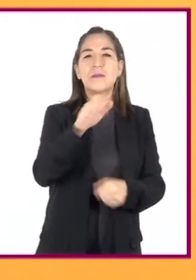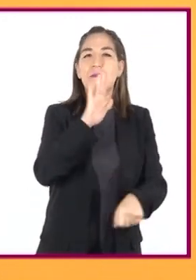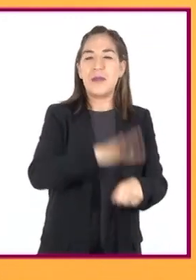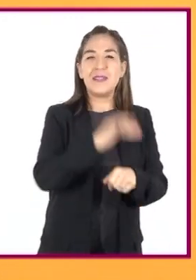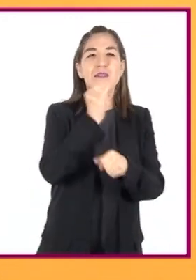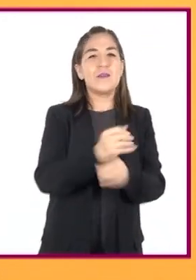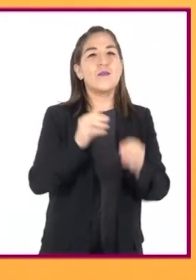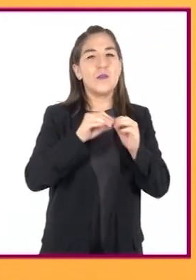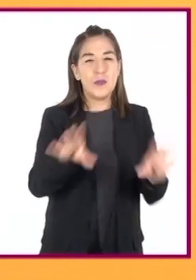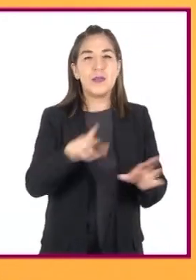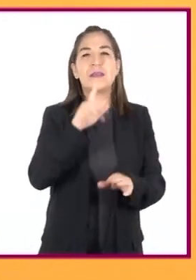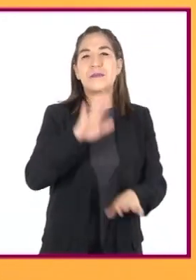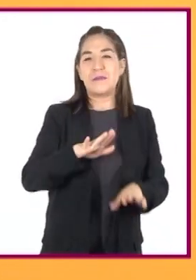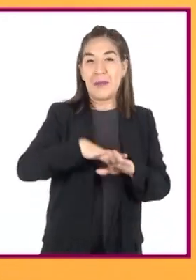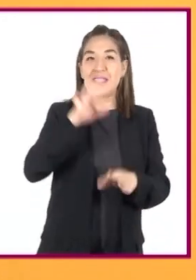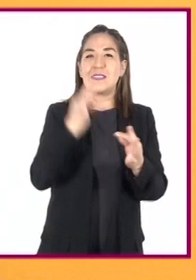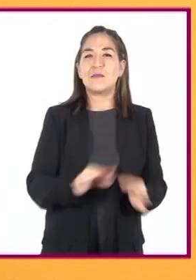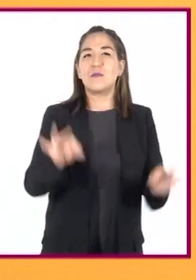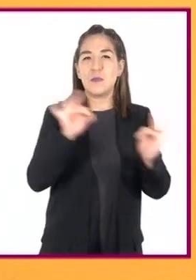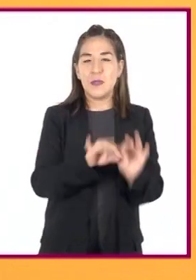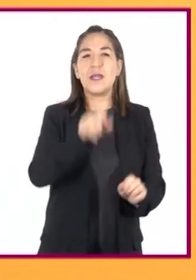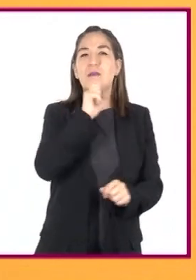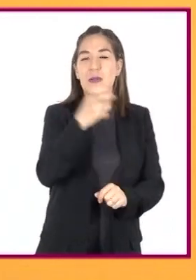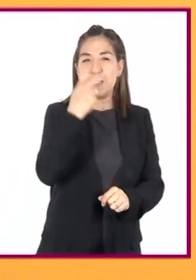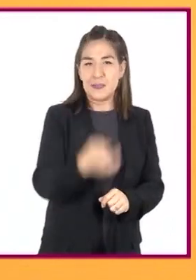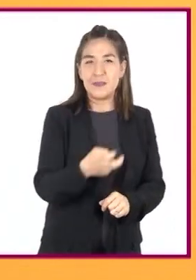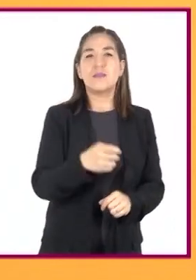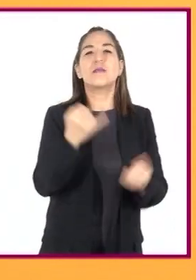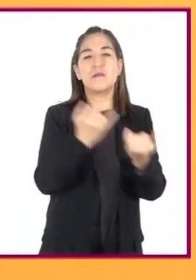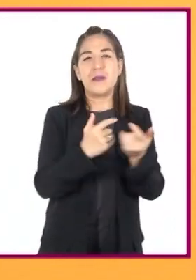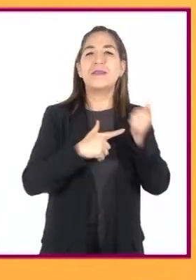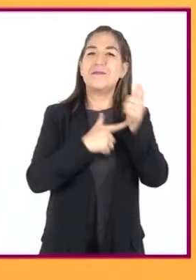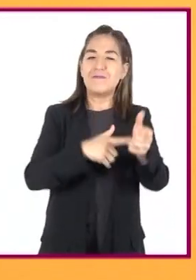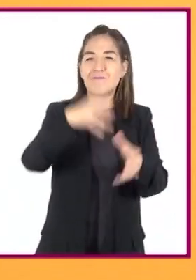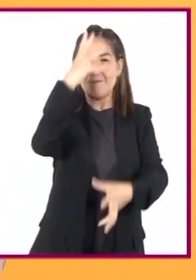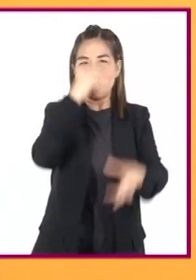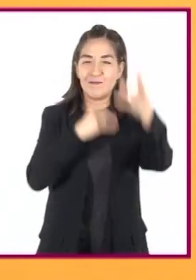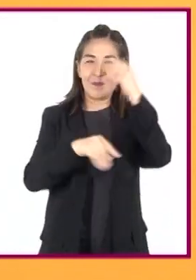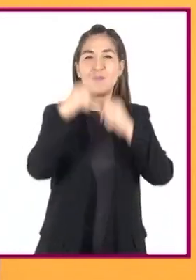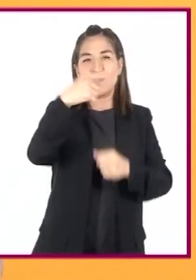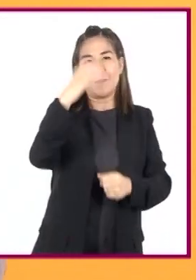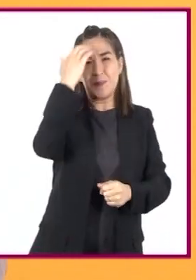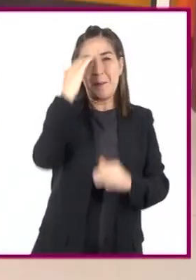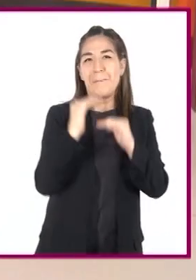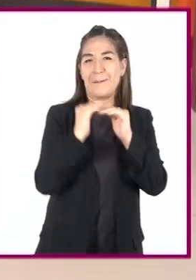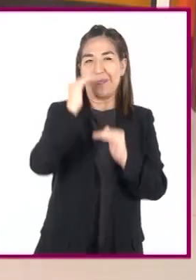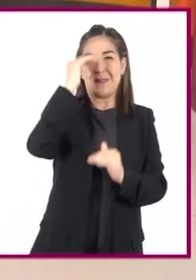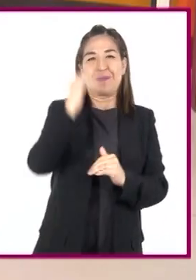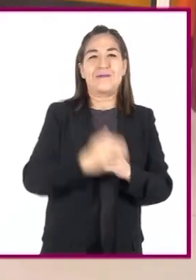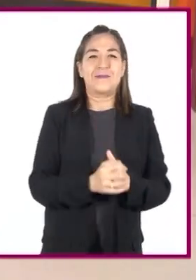más relevantes que consideren y, de esta forma, seguir construyendo sus conocimientos.